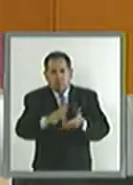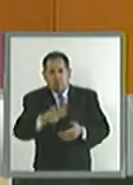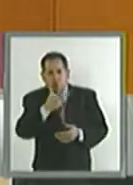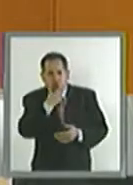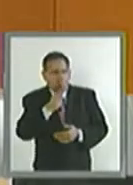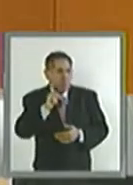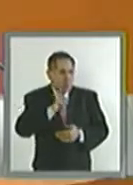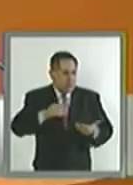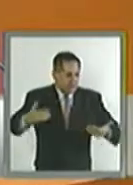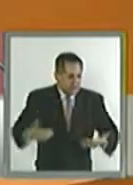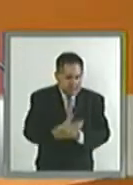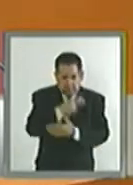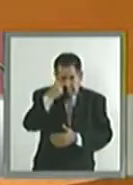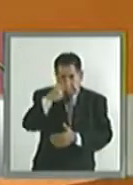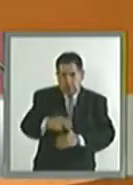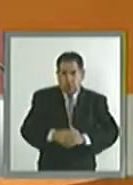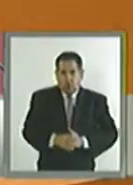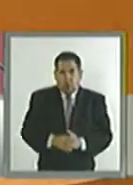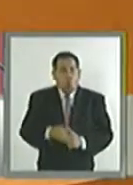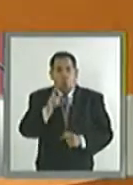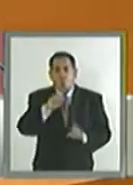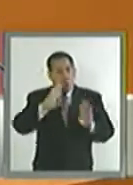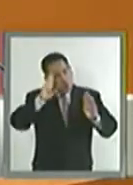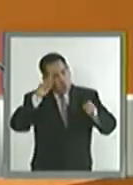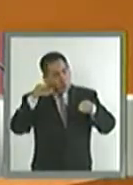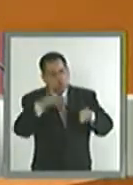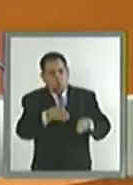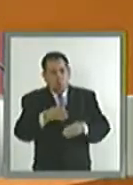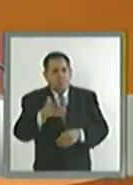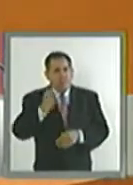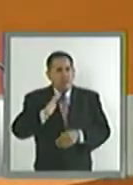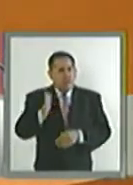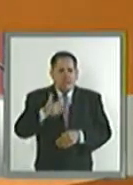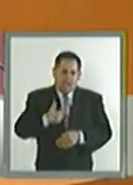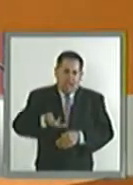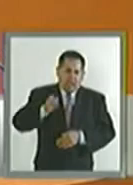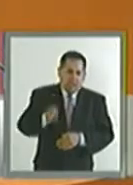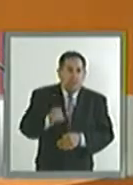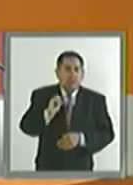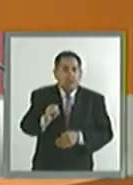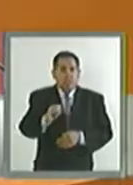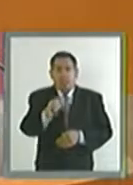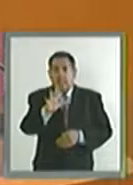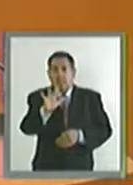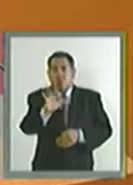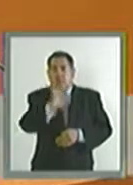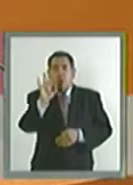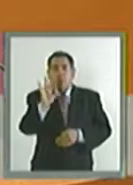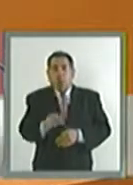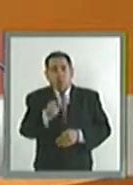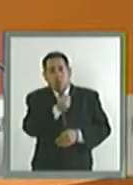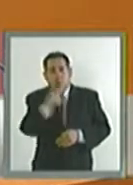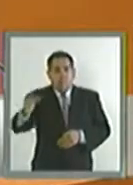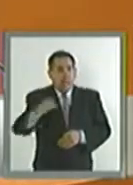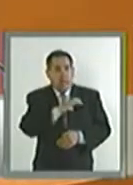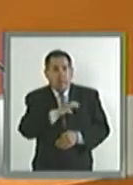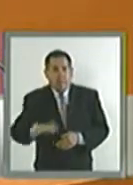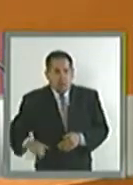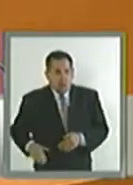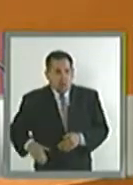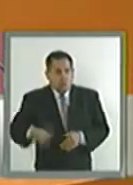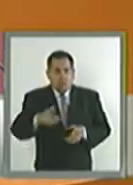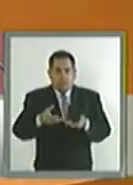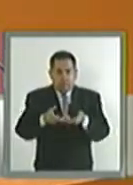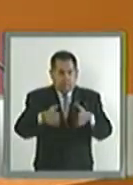los capitalinos. De manera particular, el que se haya aceptado que el 50% de las candidaturas sean